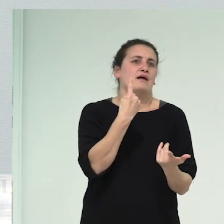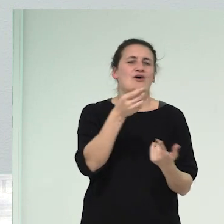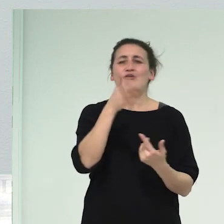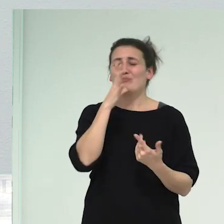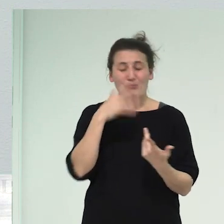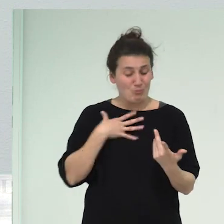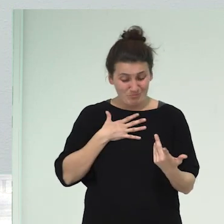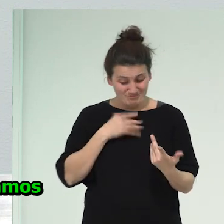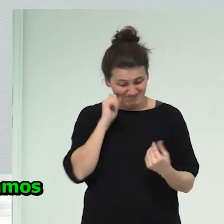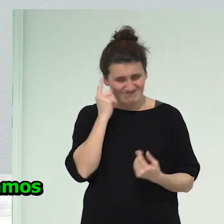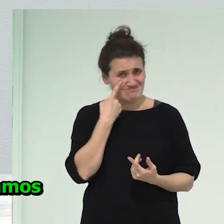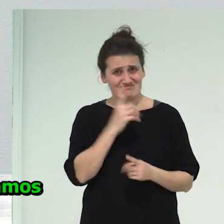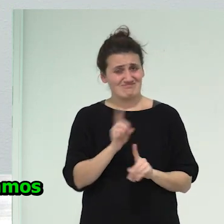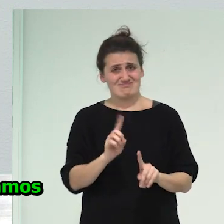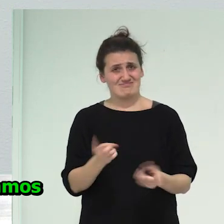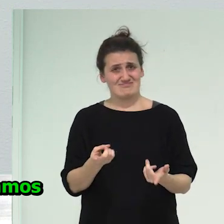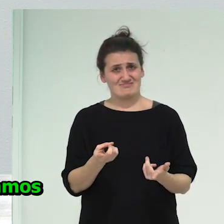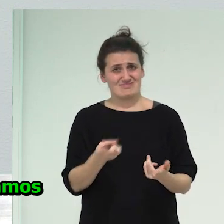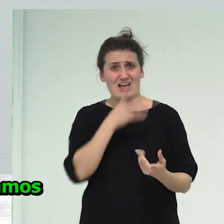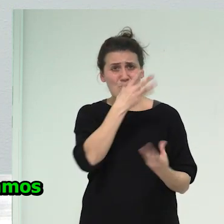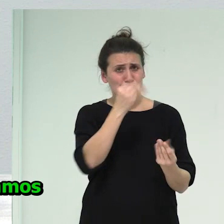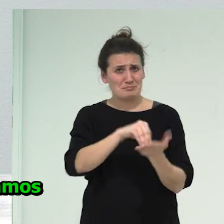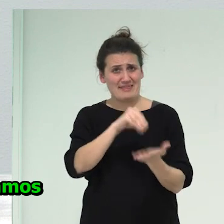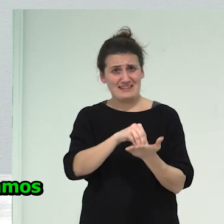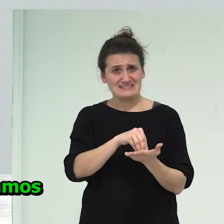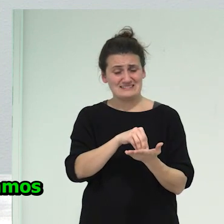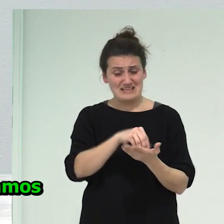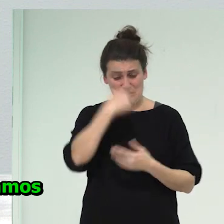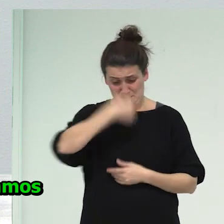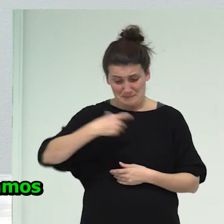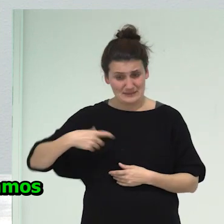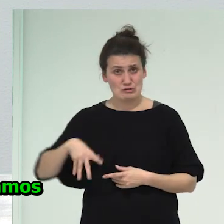percatan, ¿no? de que muchísimas veces quienes estamos